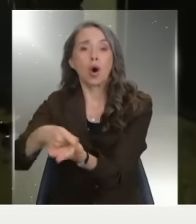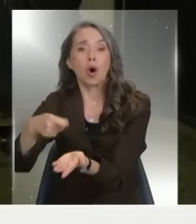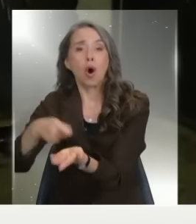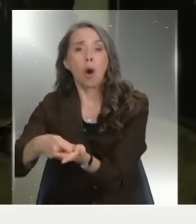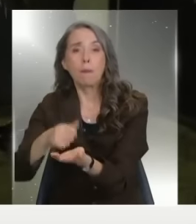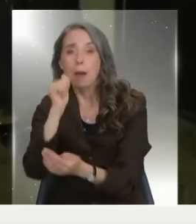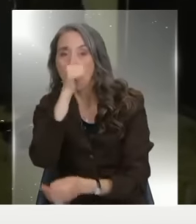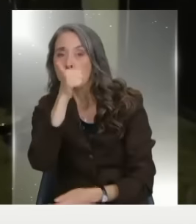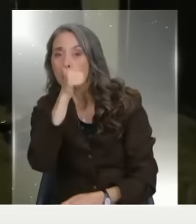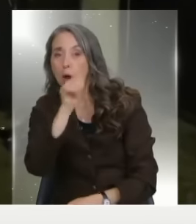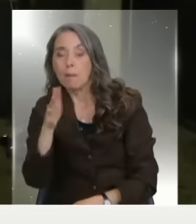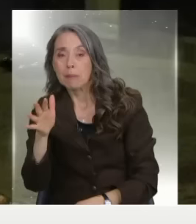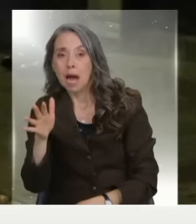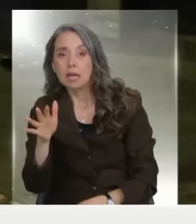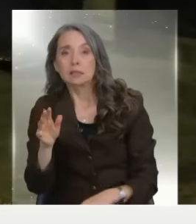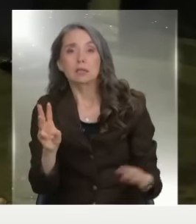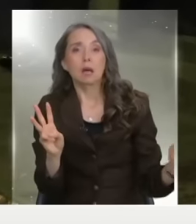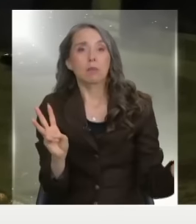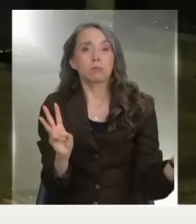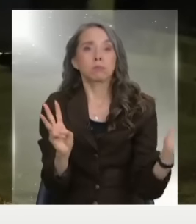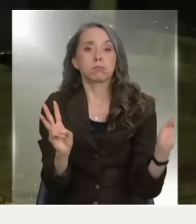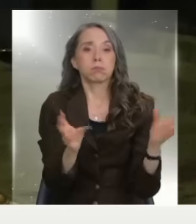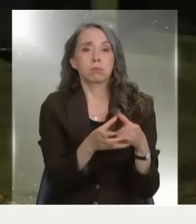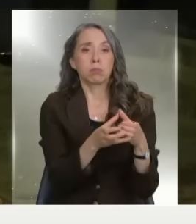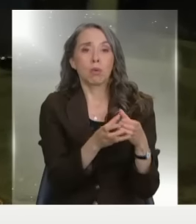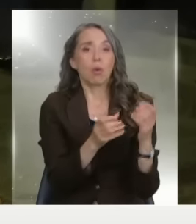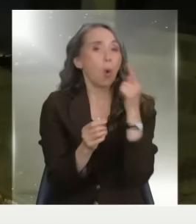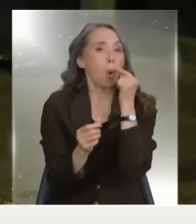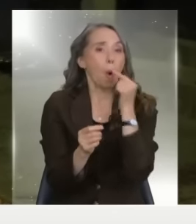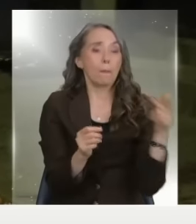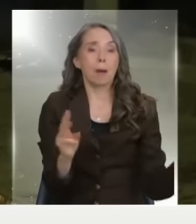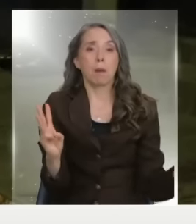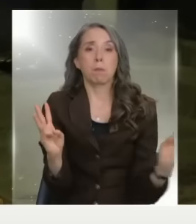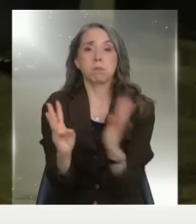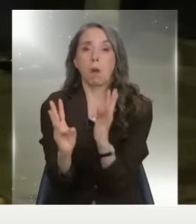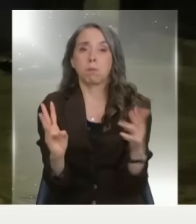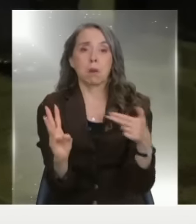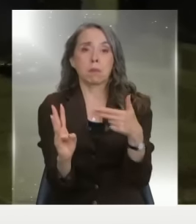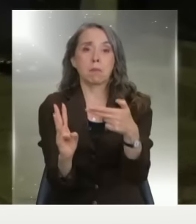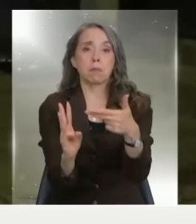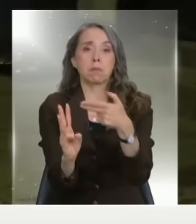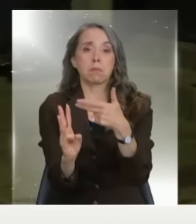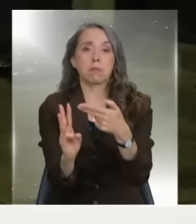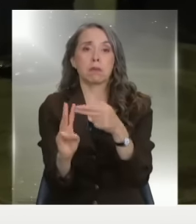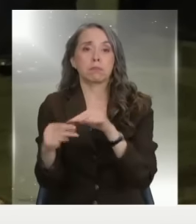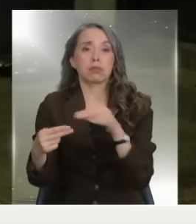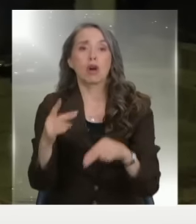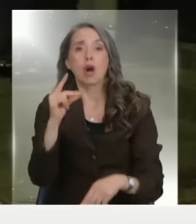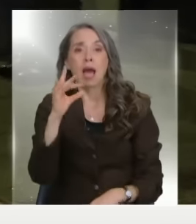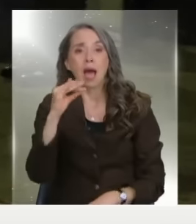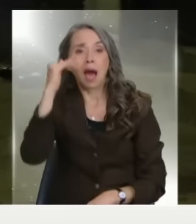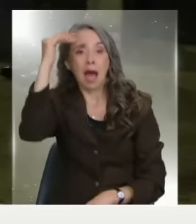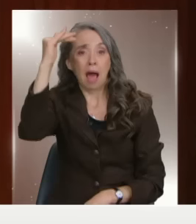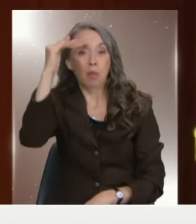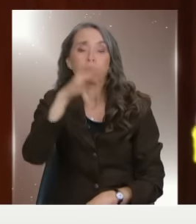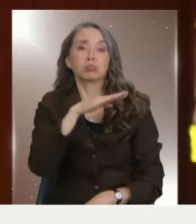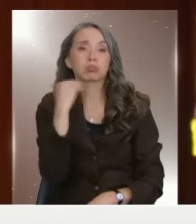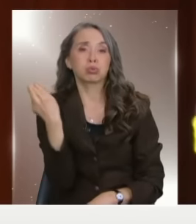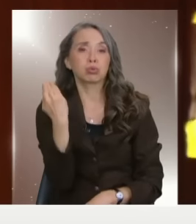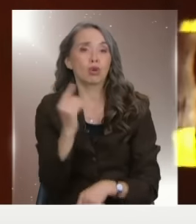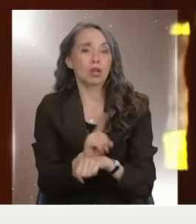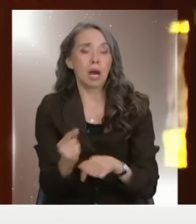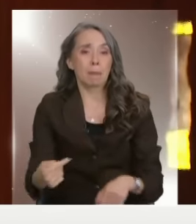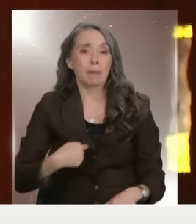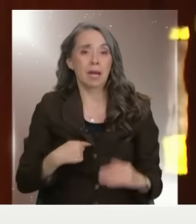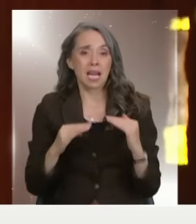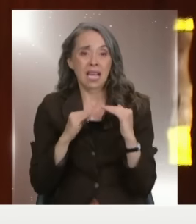aparentemente droga. Fueron emboscados por un grupo de hombres armados que abrieron fuego. Un adulto murió de forma instantánea fuera